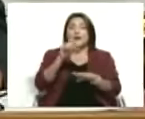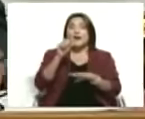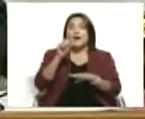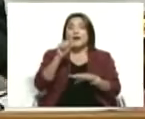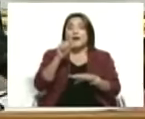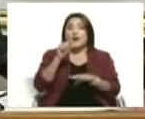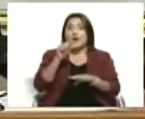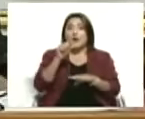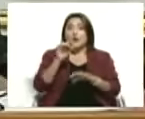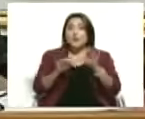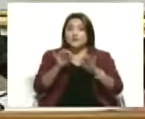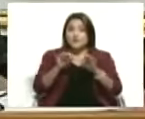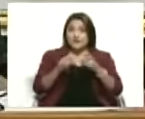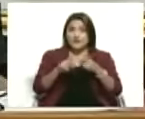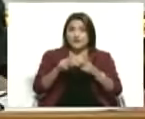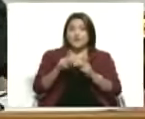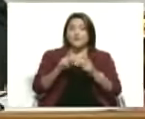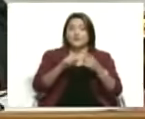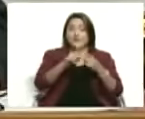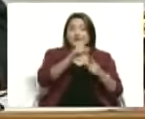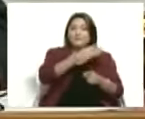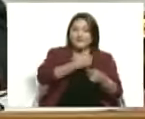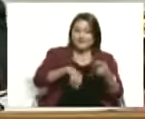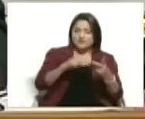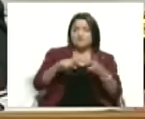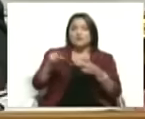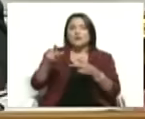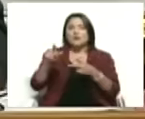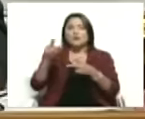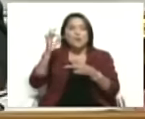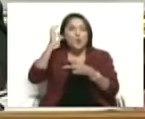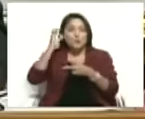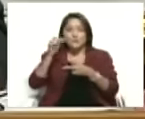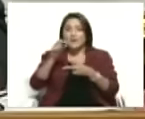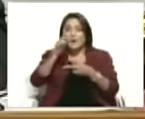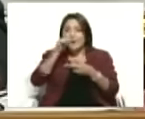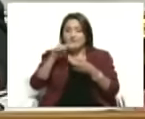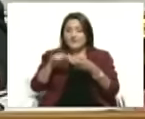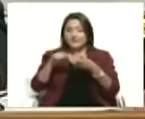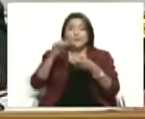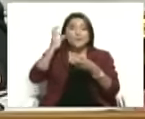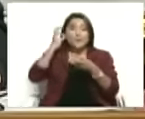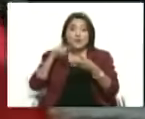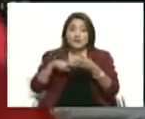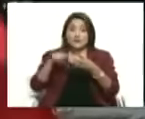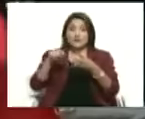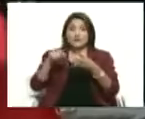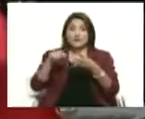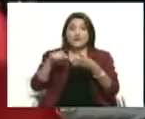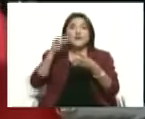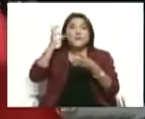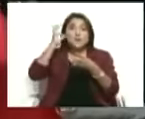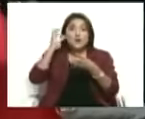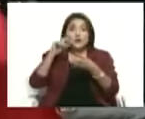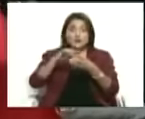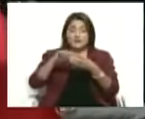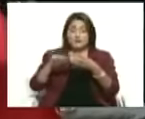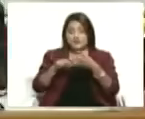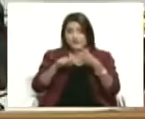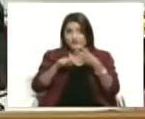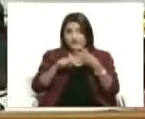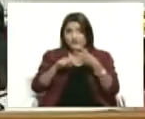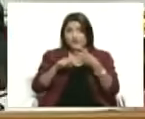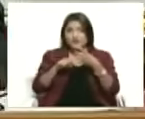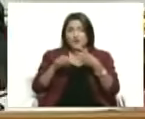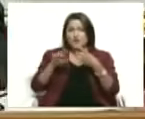Quedan designados los diputados Julio García Serpa, la diputada Rodbexa Poleo, la diputada María Gabriela Vega, la diputada